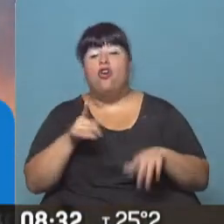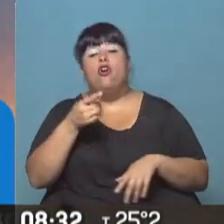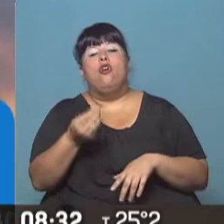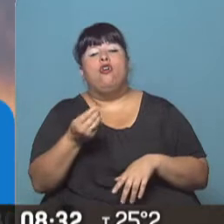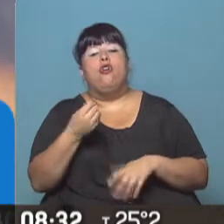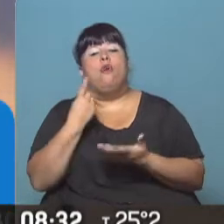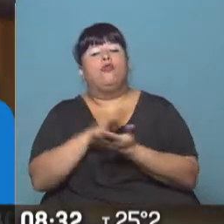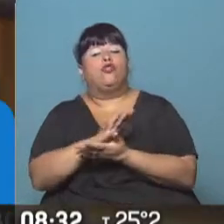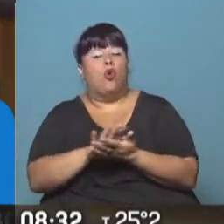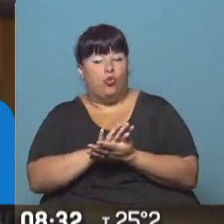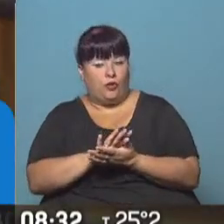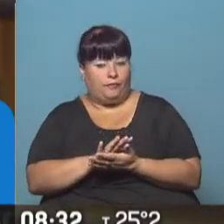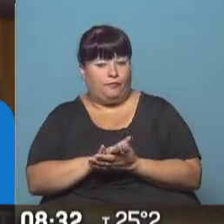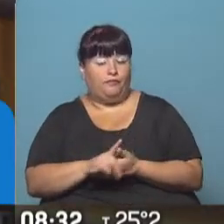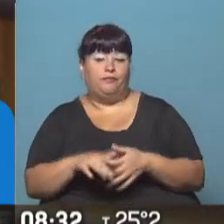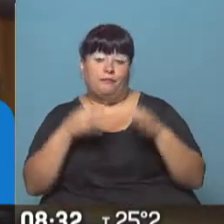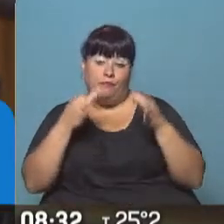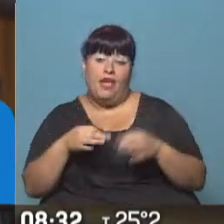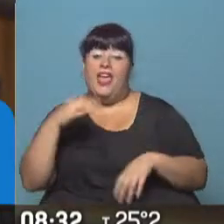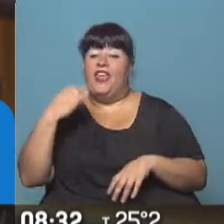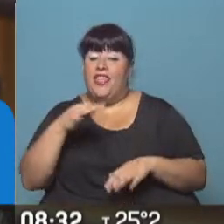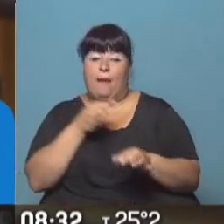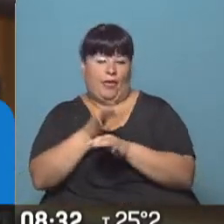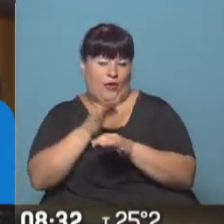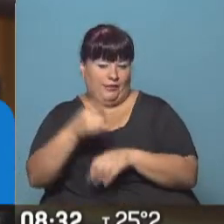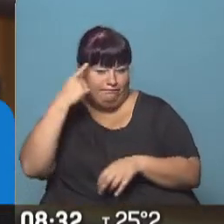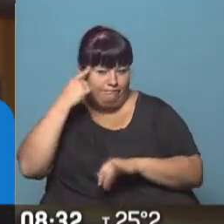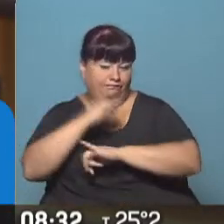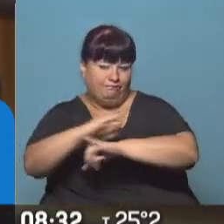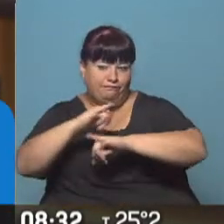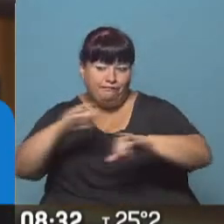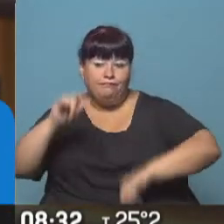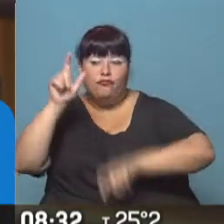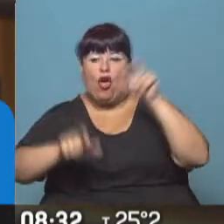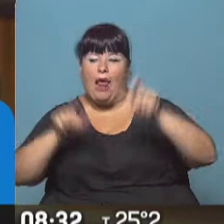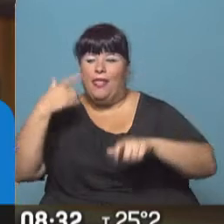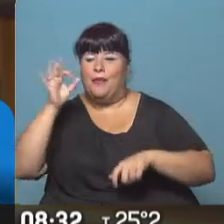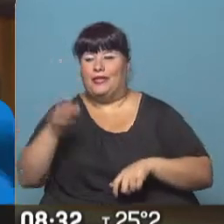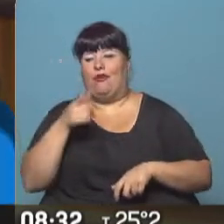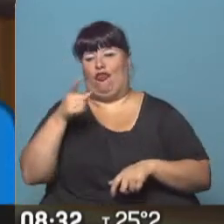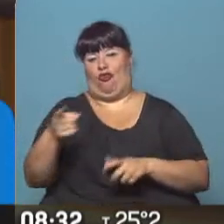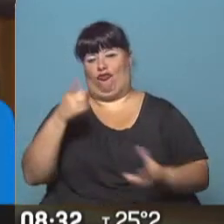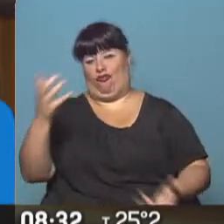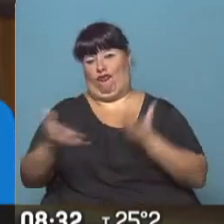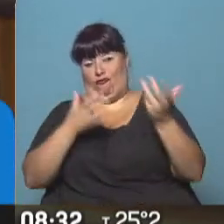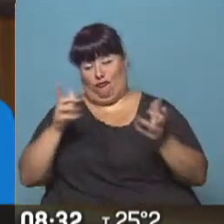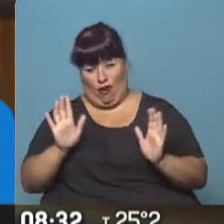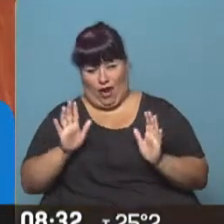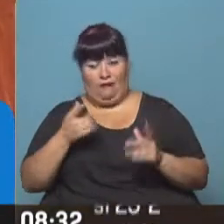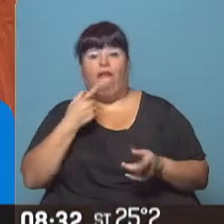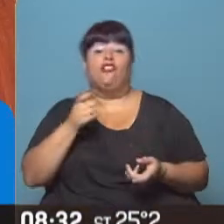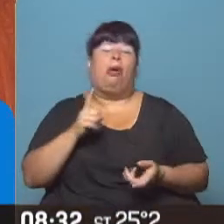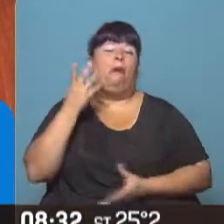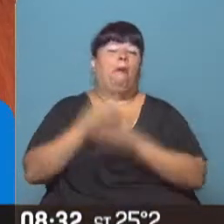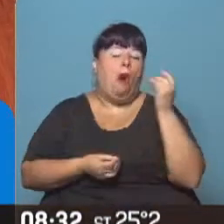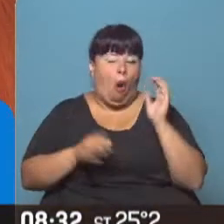es lo que se puede hacer básicamente tiene que haber educación y concientización para la población para evitar esas situaciones de descuidos